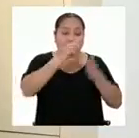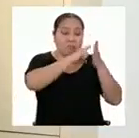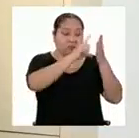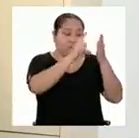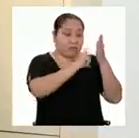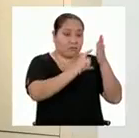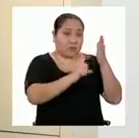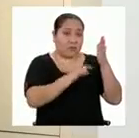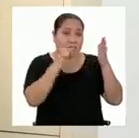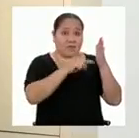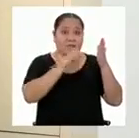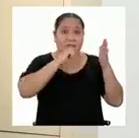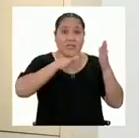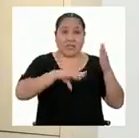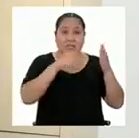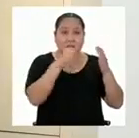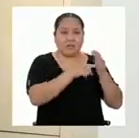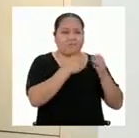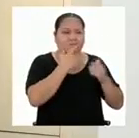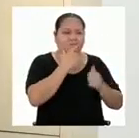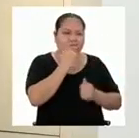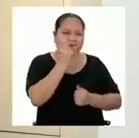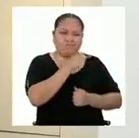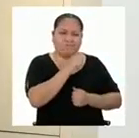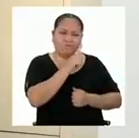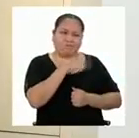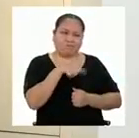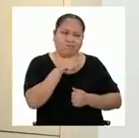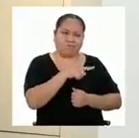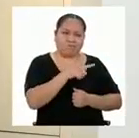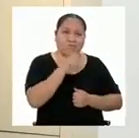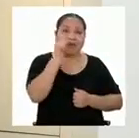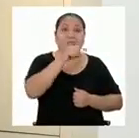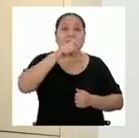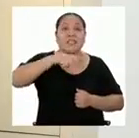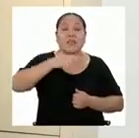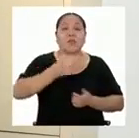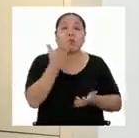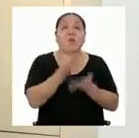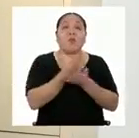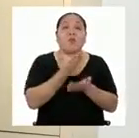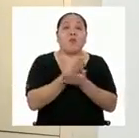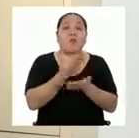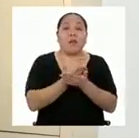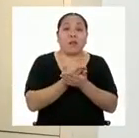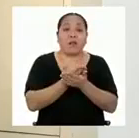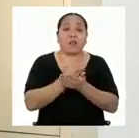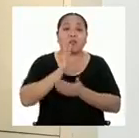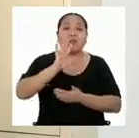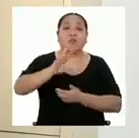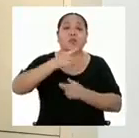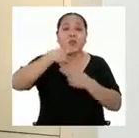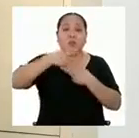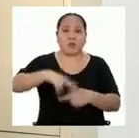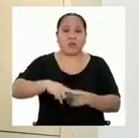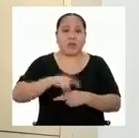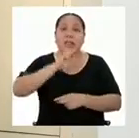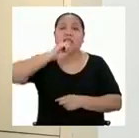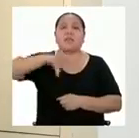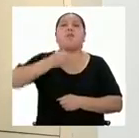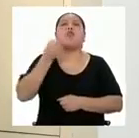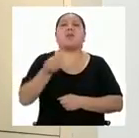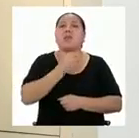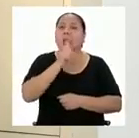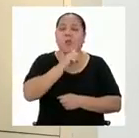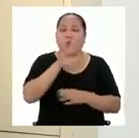se narra un hecho que nos resulta cuestionable, debemos argumentar nuestra respuesta, decir por qué no estamos de acuerdo